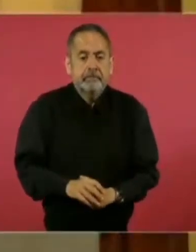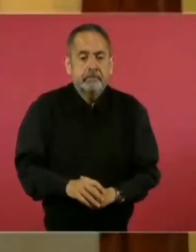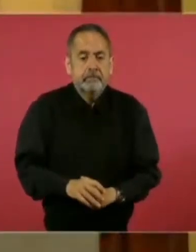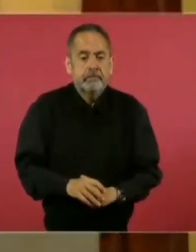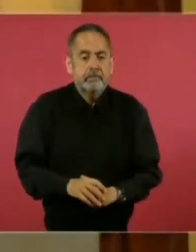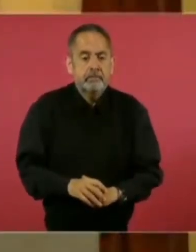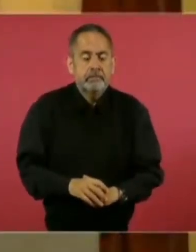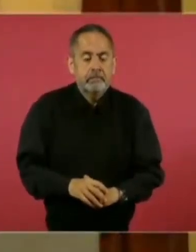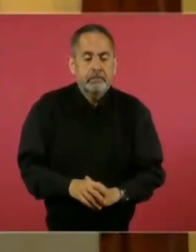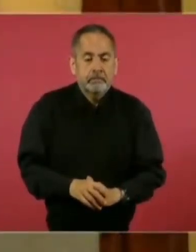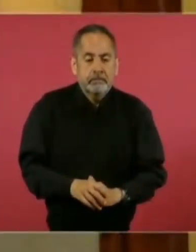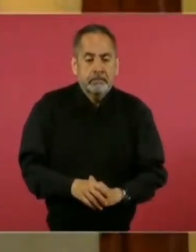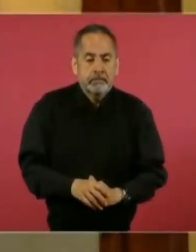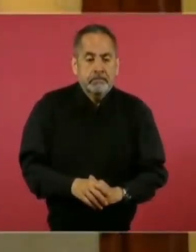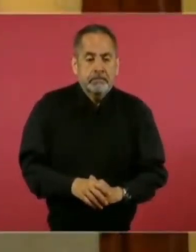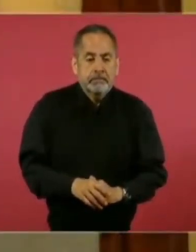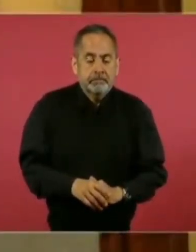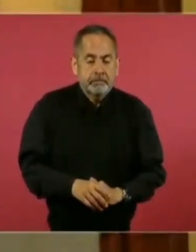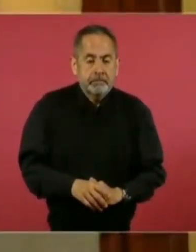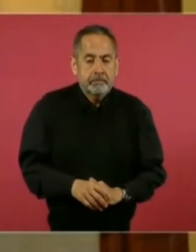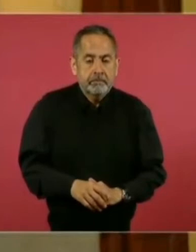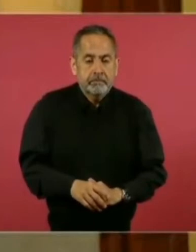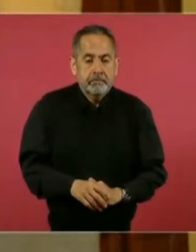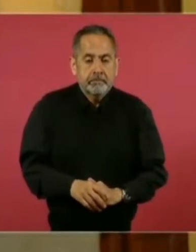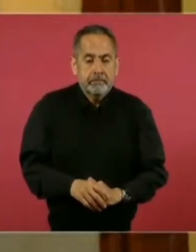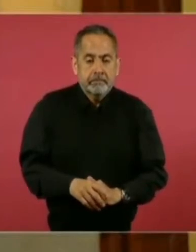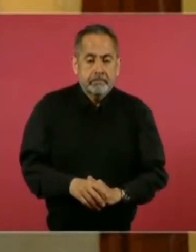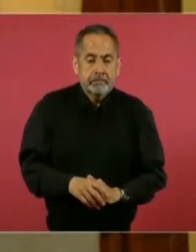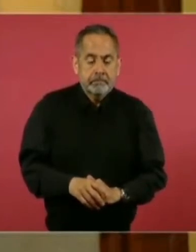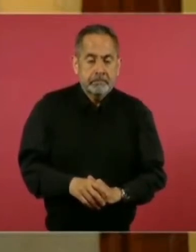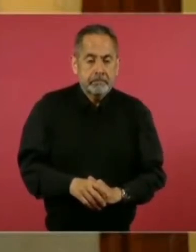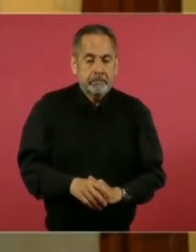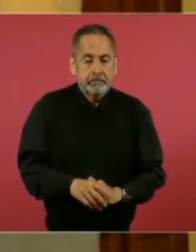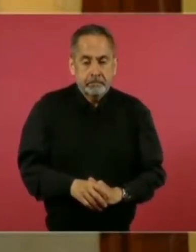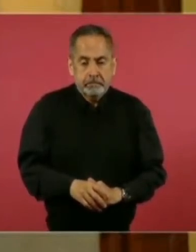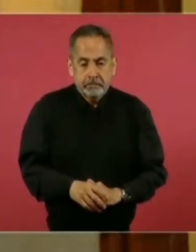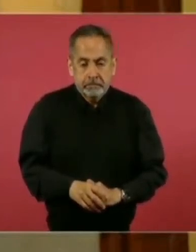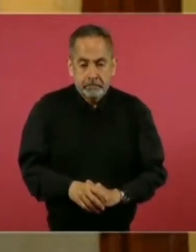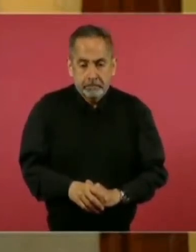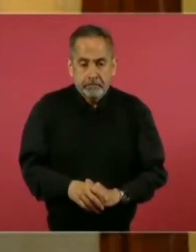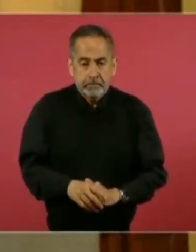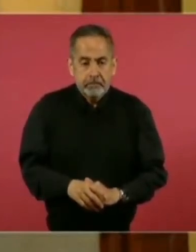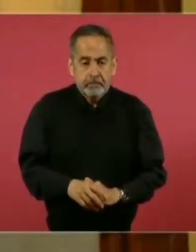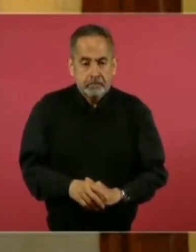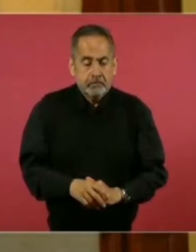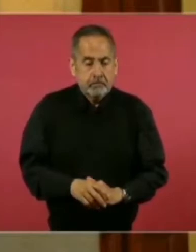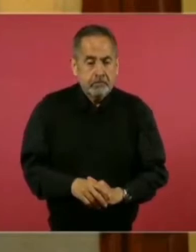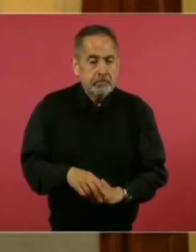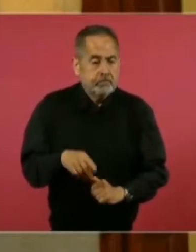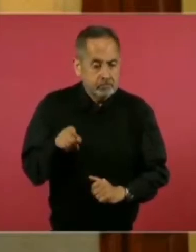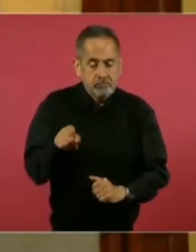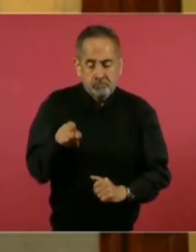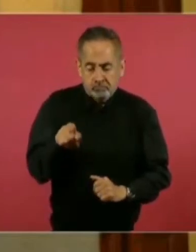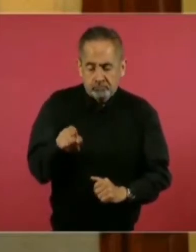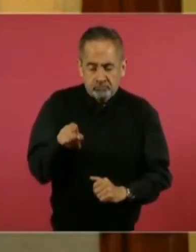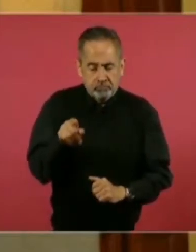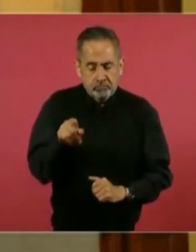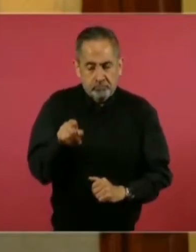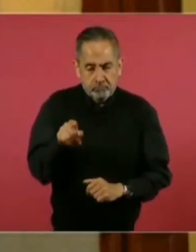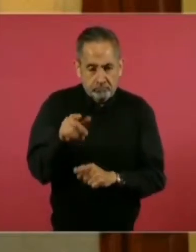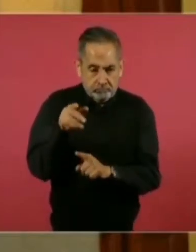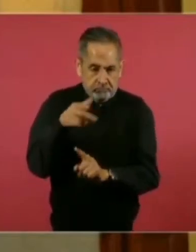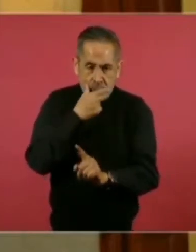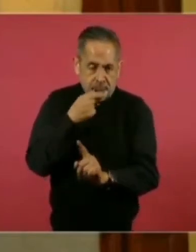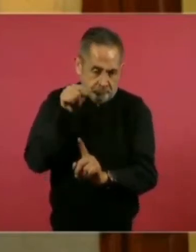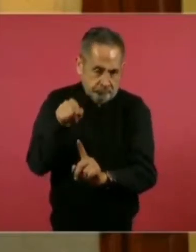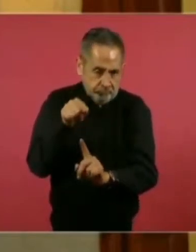se le permitió